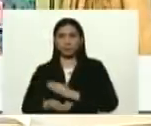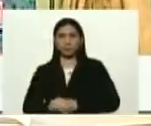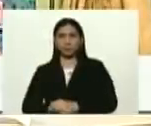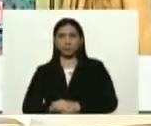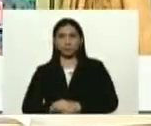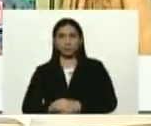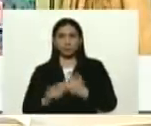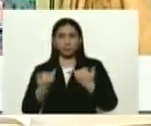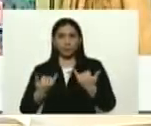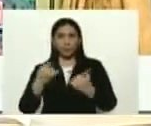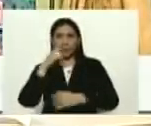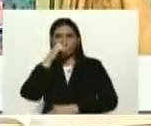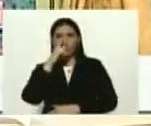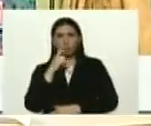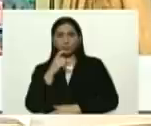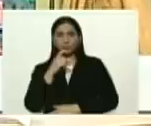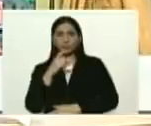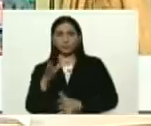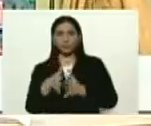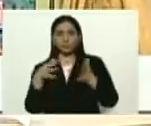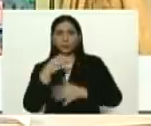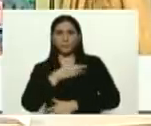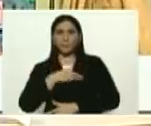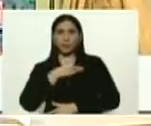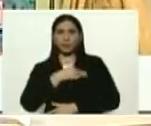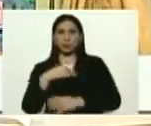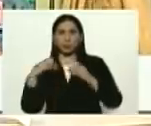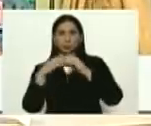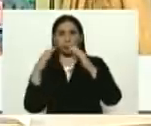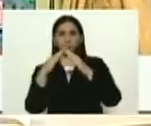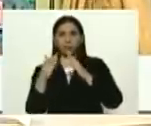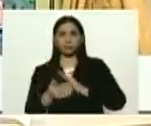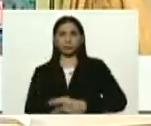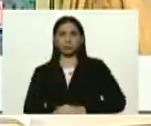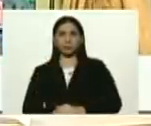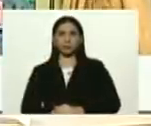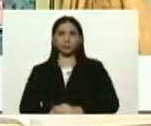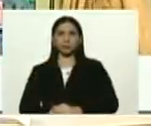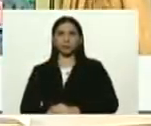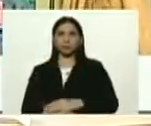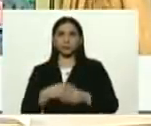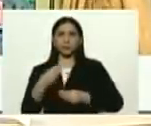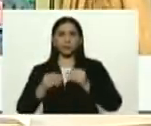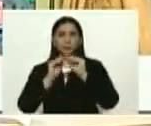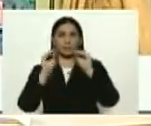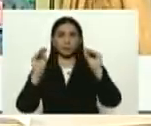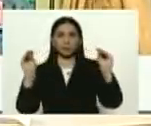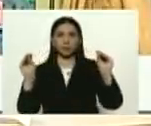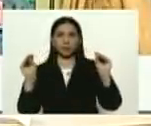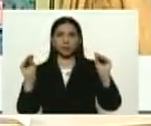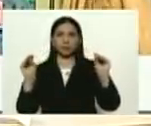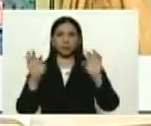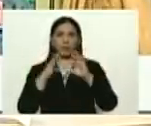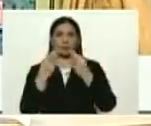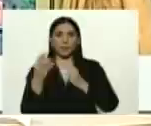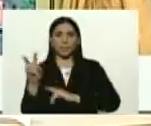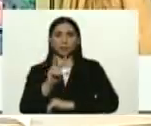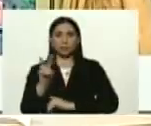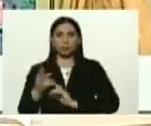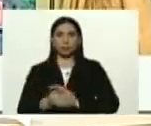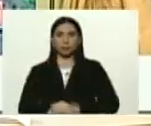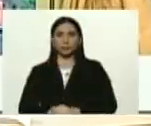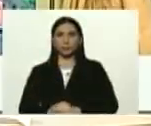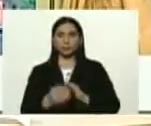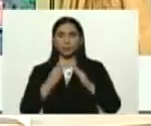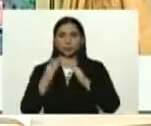en este aniversario de la gran misión Hogares de la Patria, hacerle este llamado a la familia venezolana, al